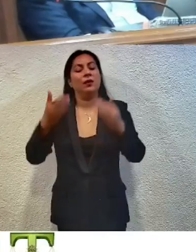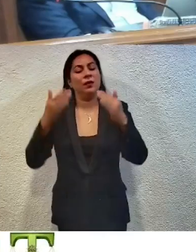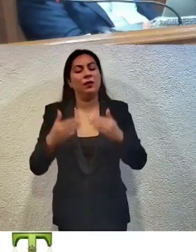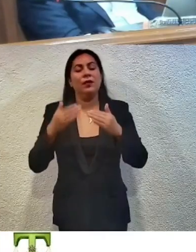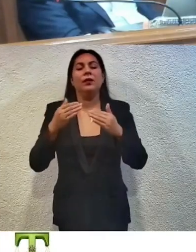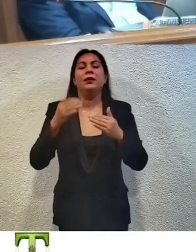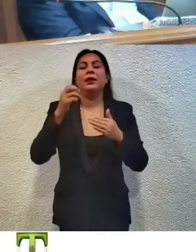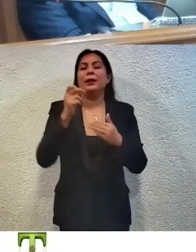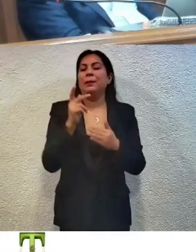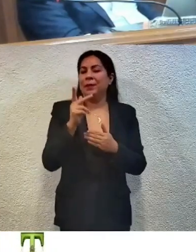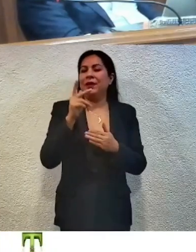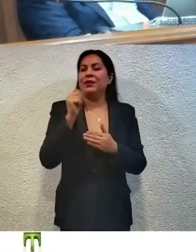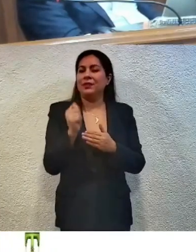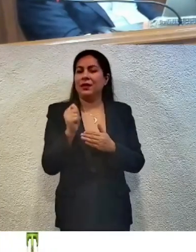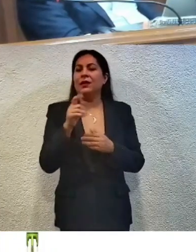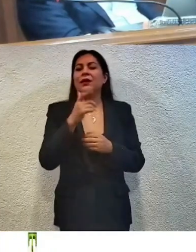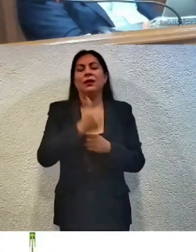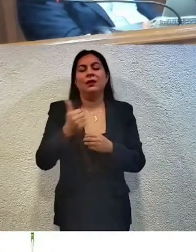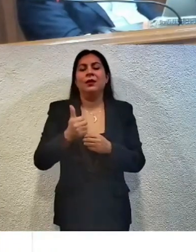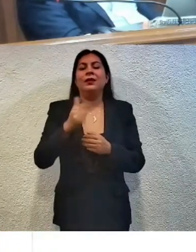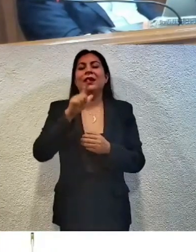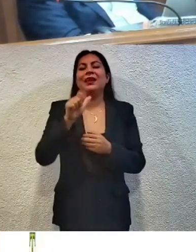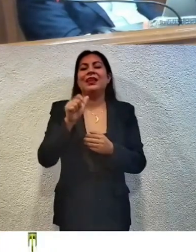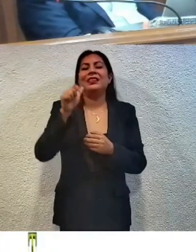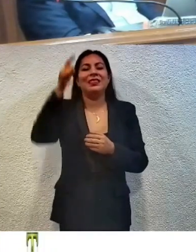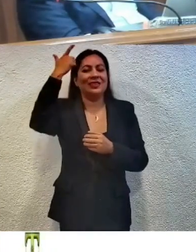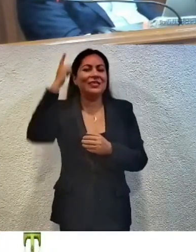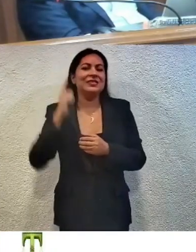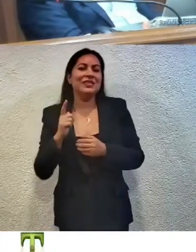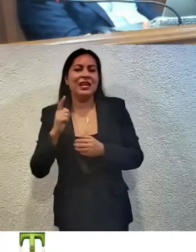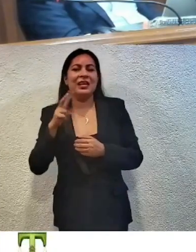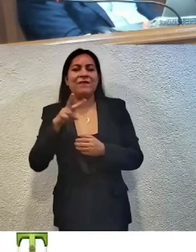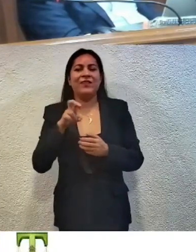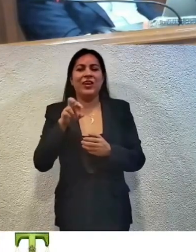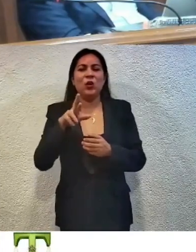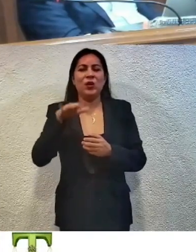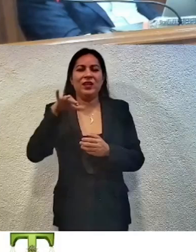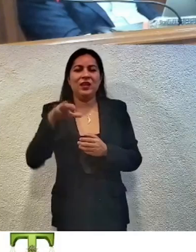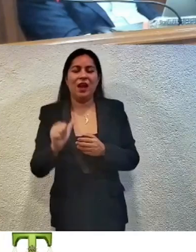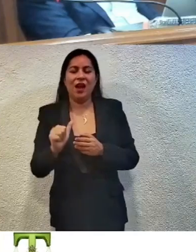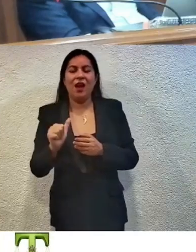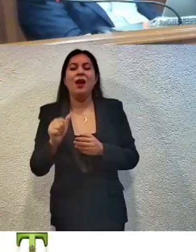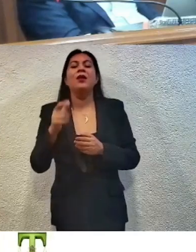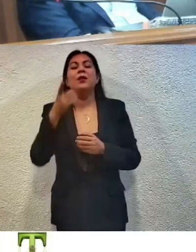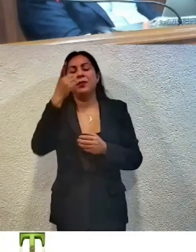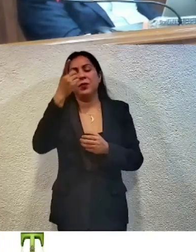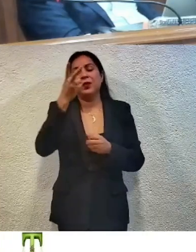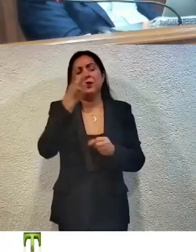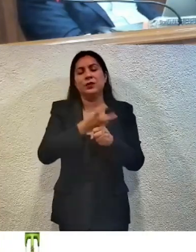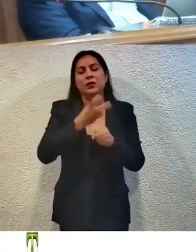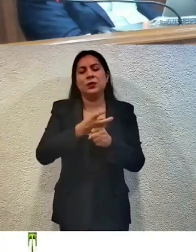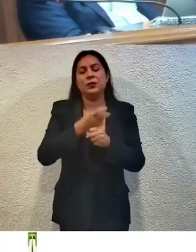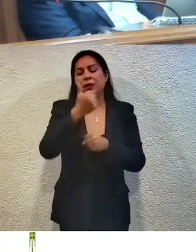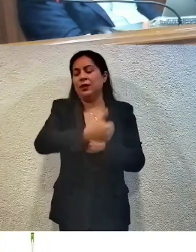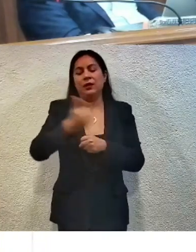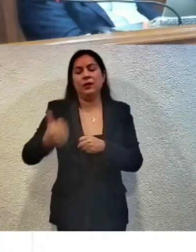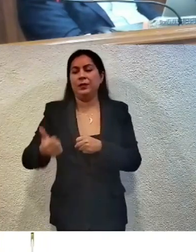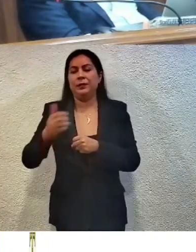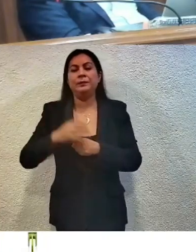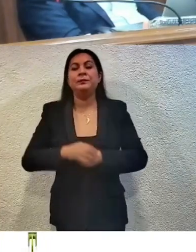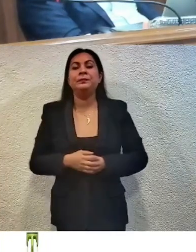Partido de Trabajo, le corresponde a Leticia Mozo Hernández y Verónica Arriaga Valdovinos, propietaria y suplente